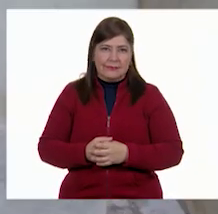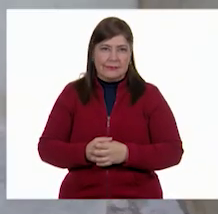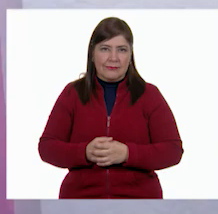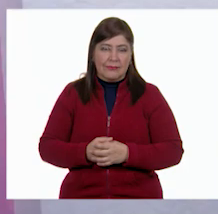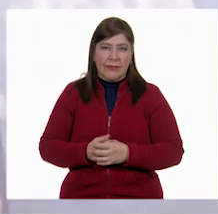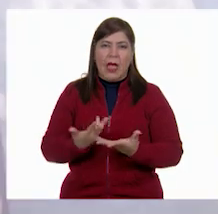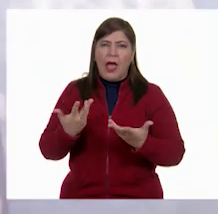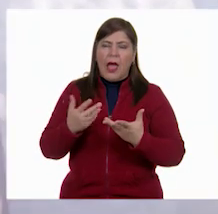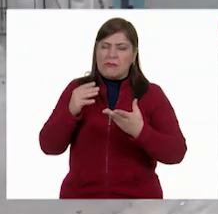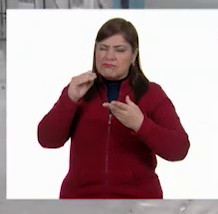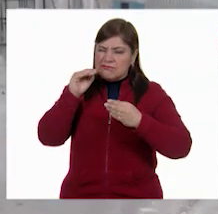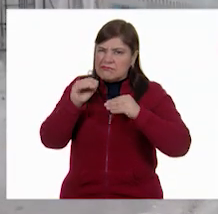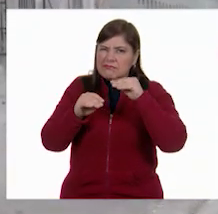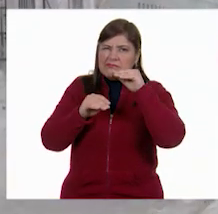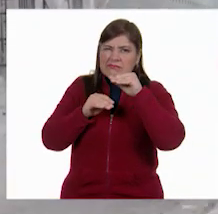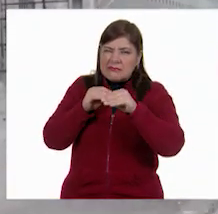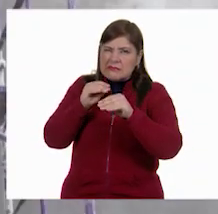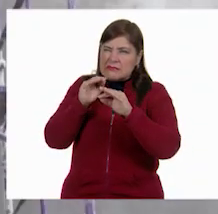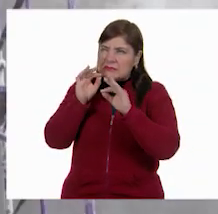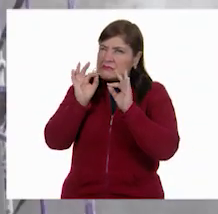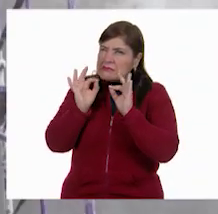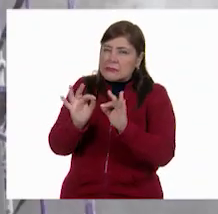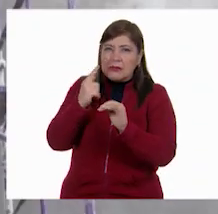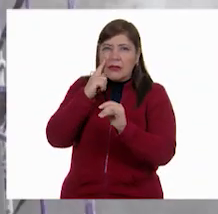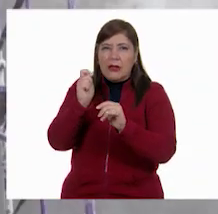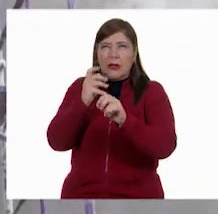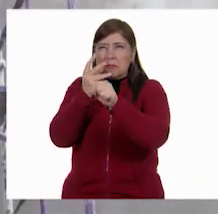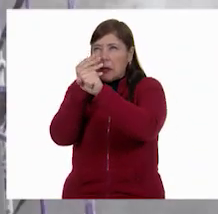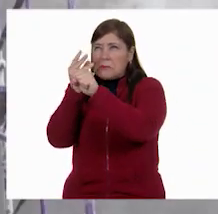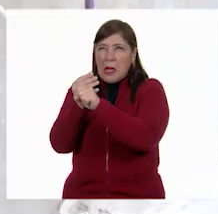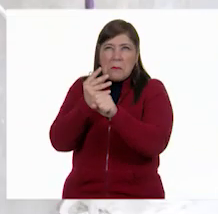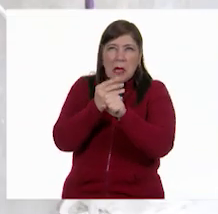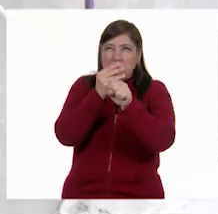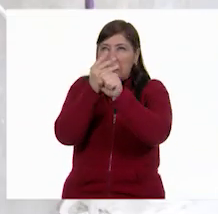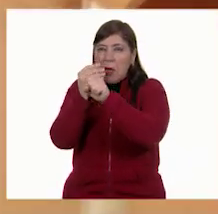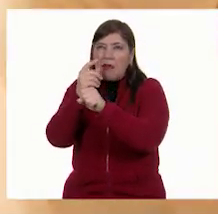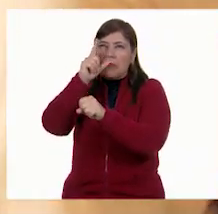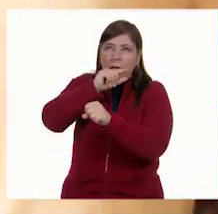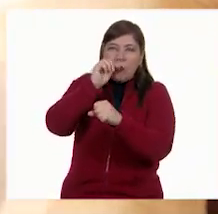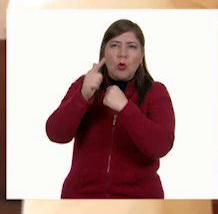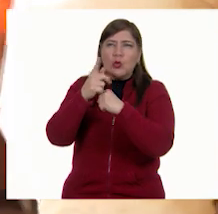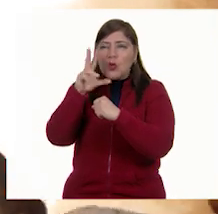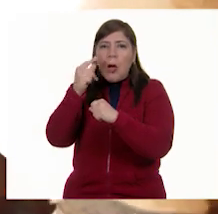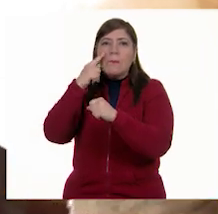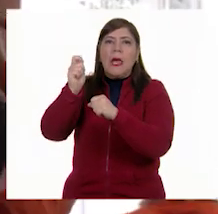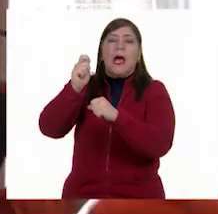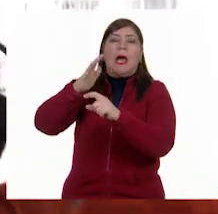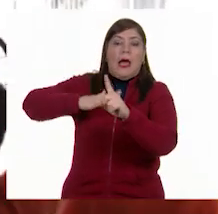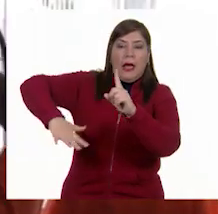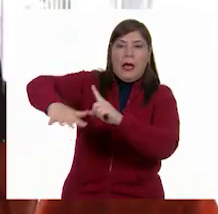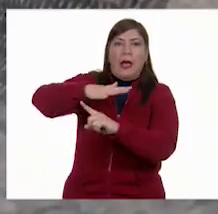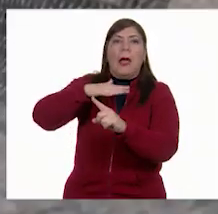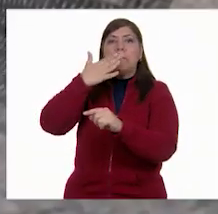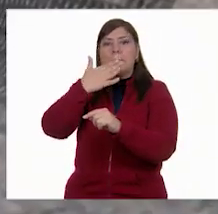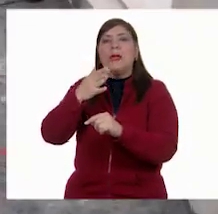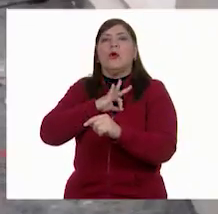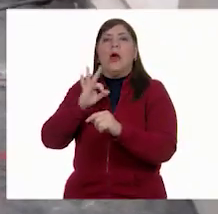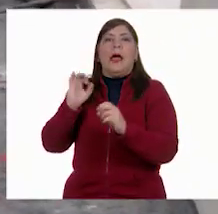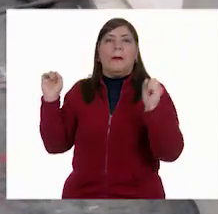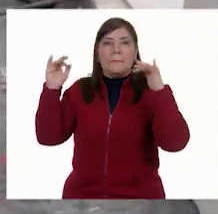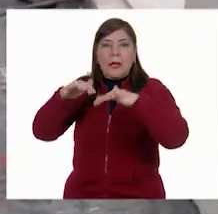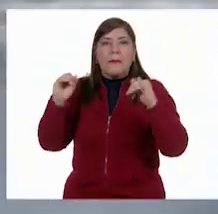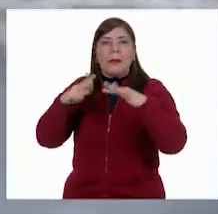Se hizo un detallado trabajo de restauración y mantenimiento a fin de que las condiciones fueran idóneas para su visita.